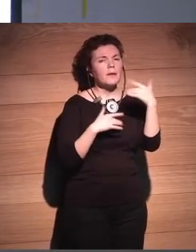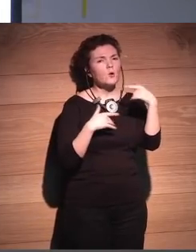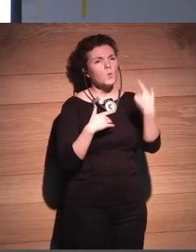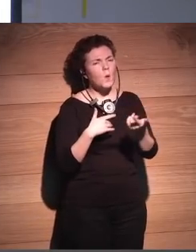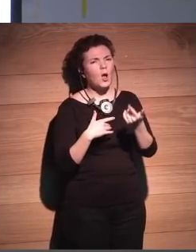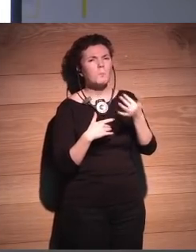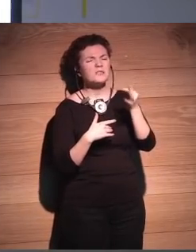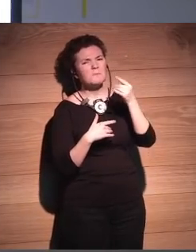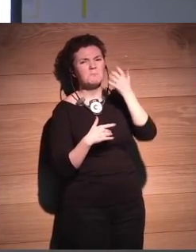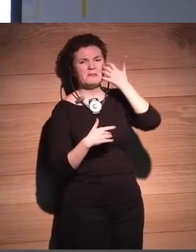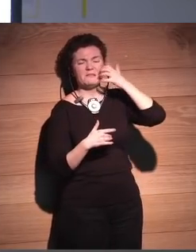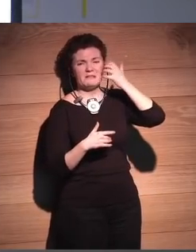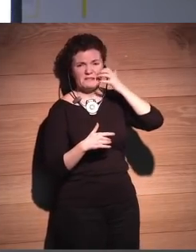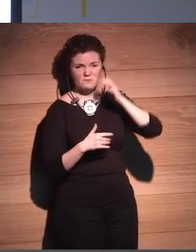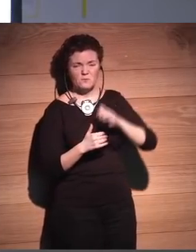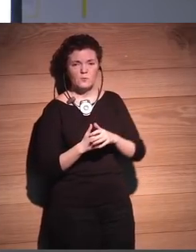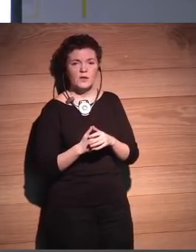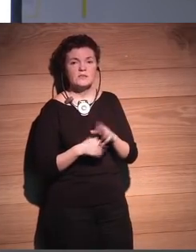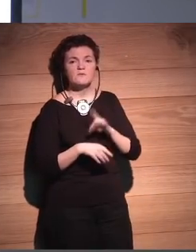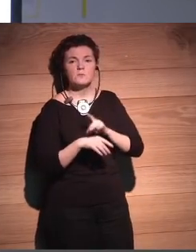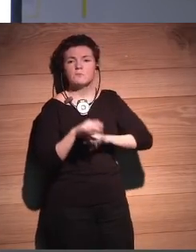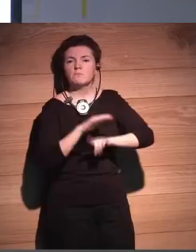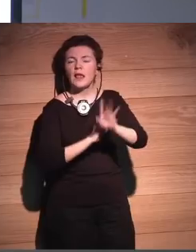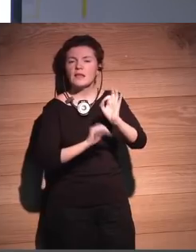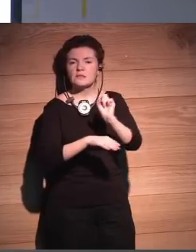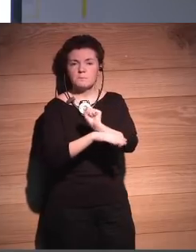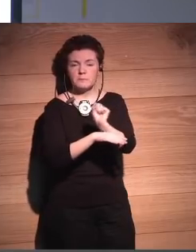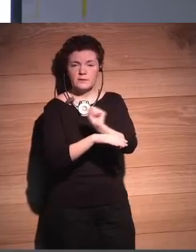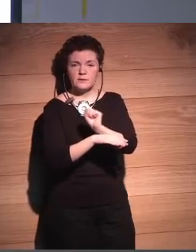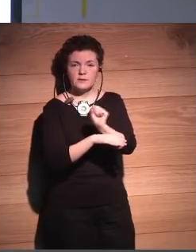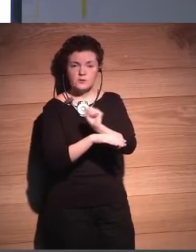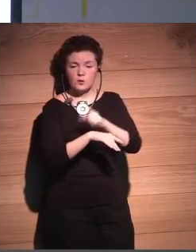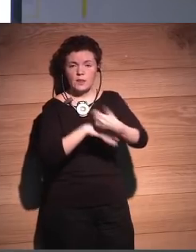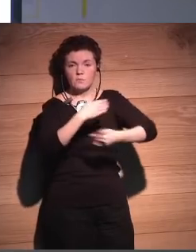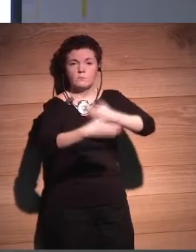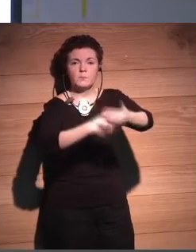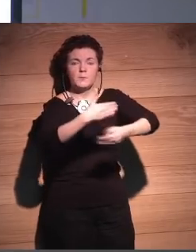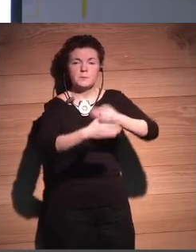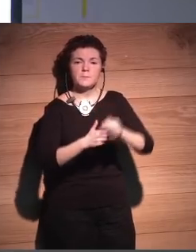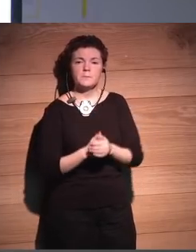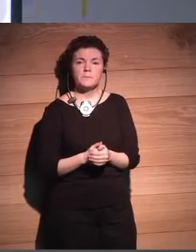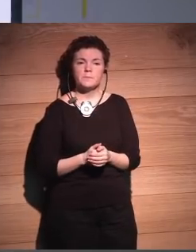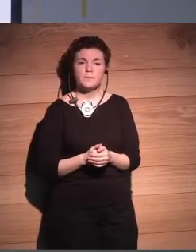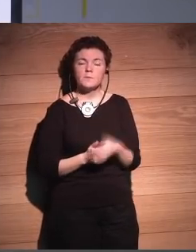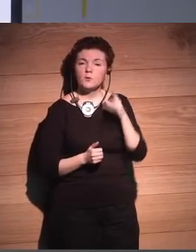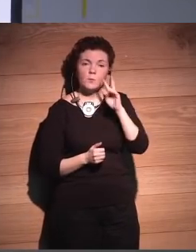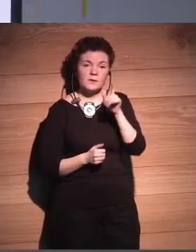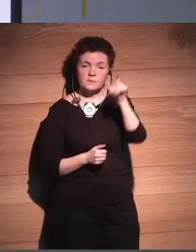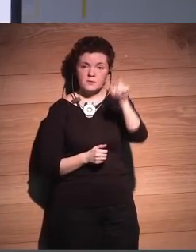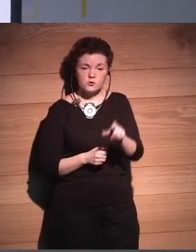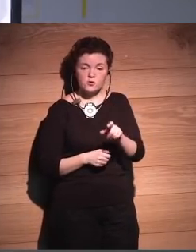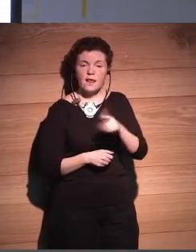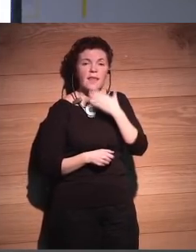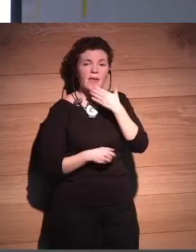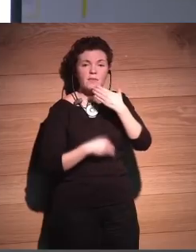ser más rara. Entonces, este es el transcurso habitual del Parkinson a lo largo del tiempo. Es decir, esto es lo que vamos a ver a medida que el paciente